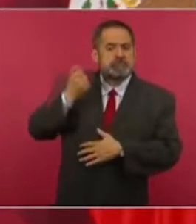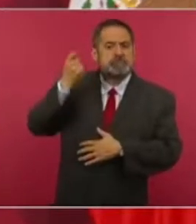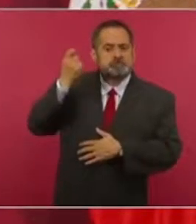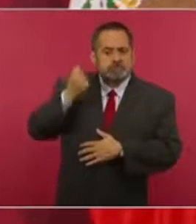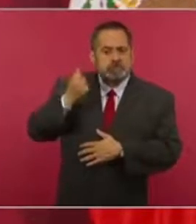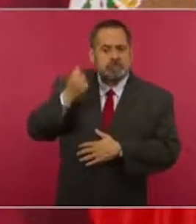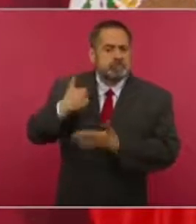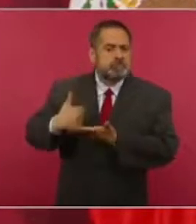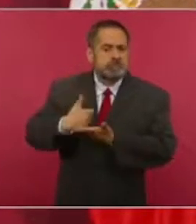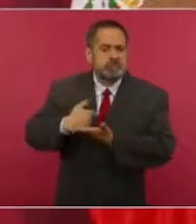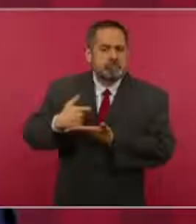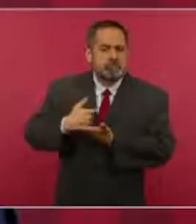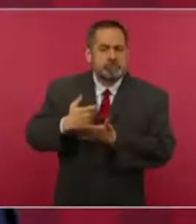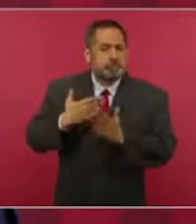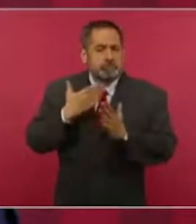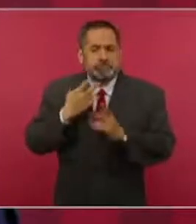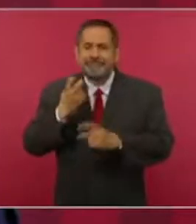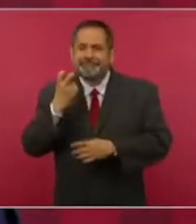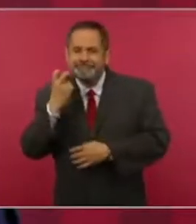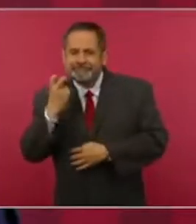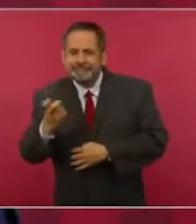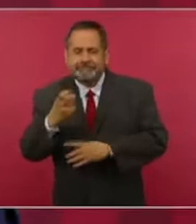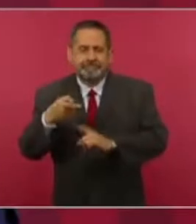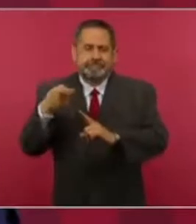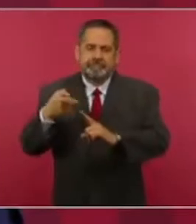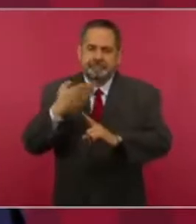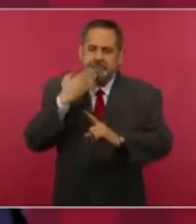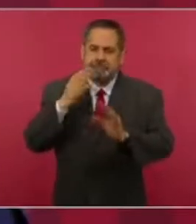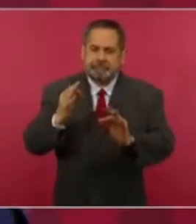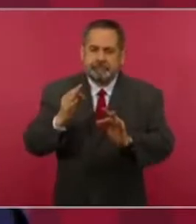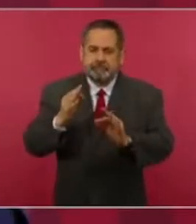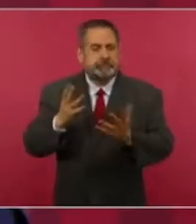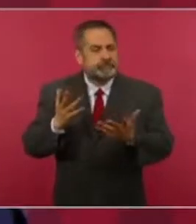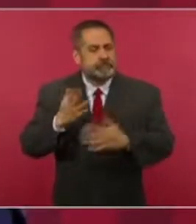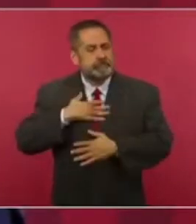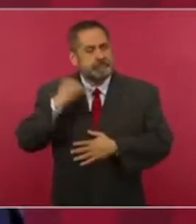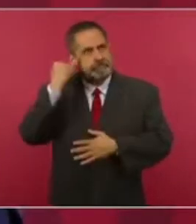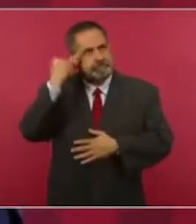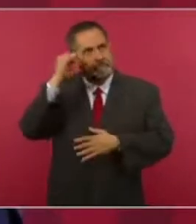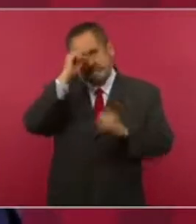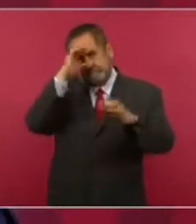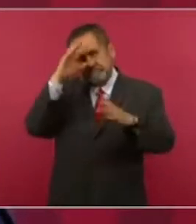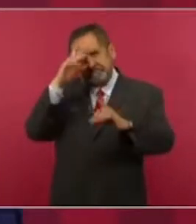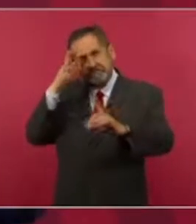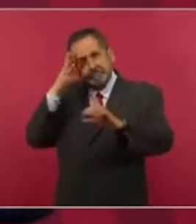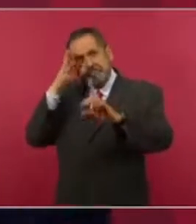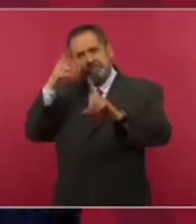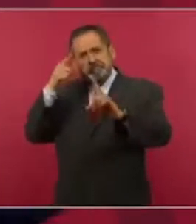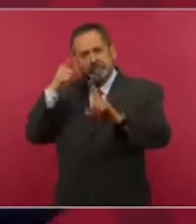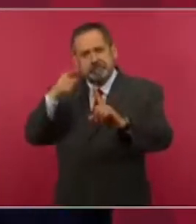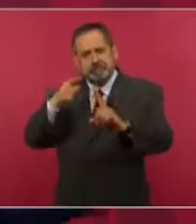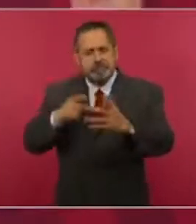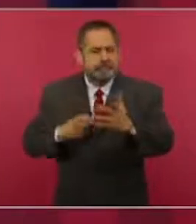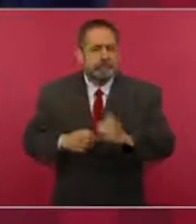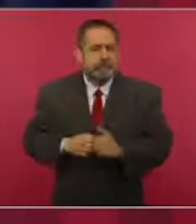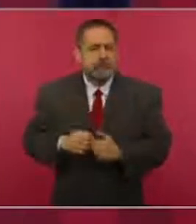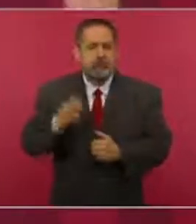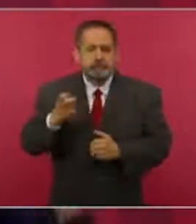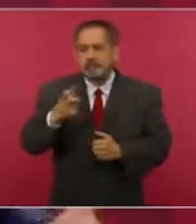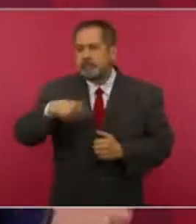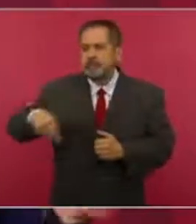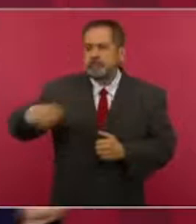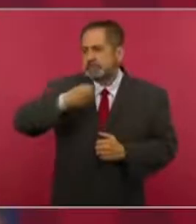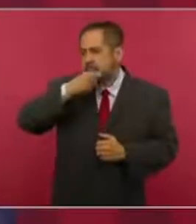Eso es estado de bienestar. Y ese es nuestro ideal. Por eso la pensión a adultos mayores, claro,